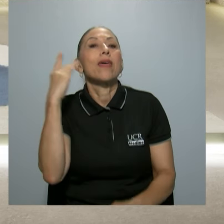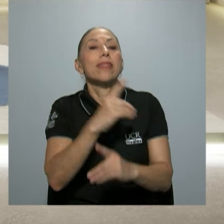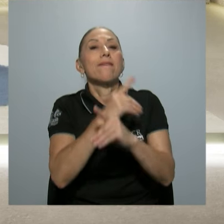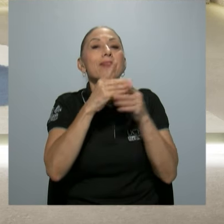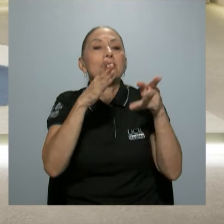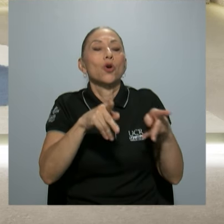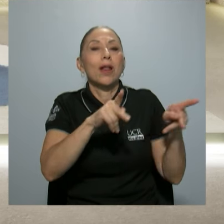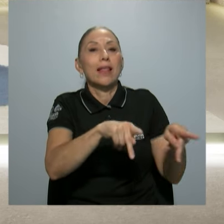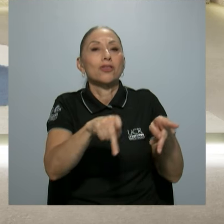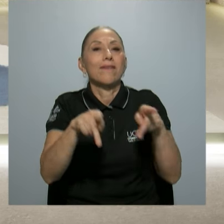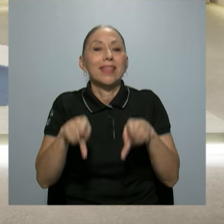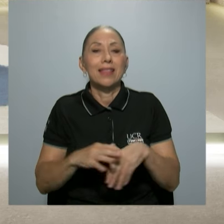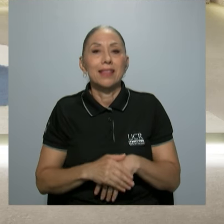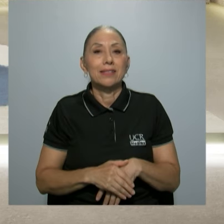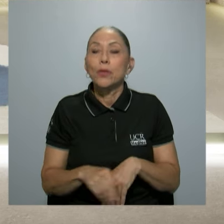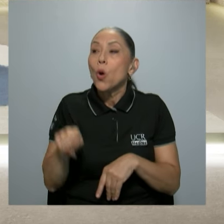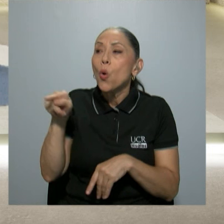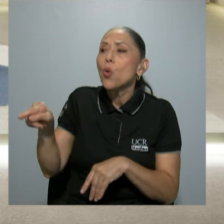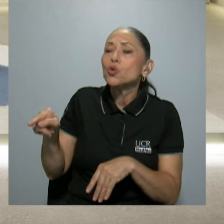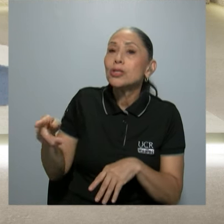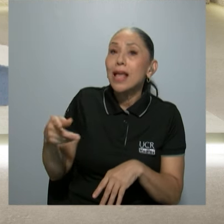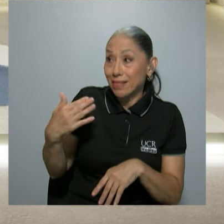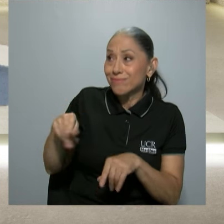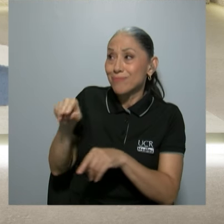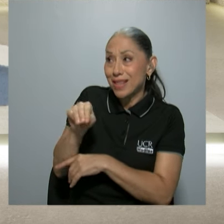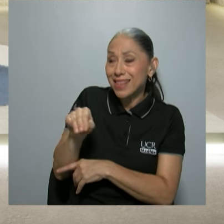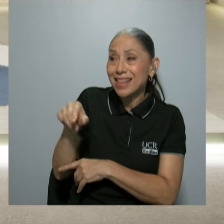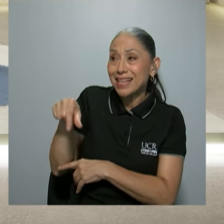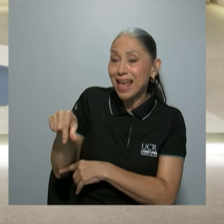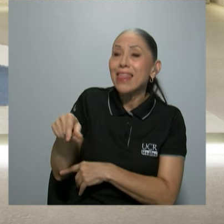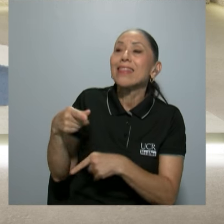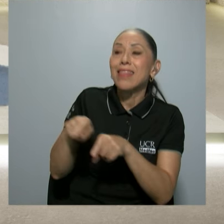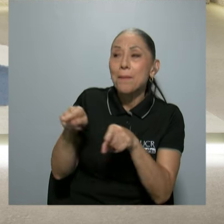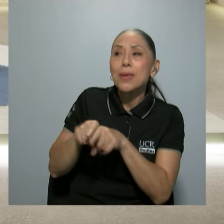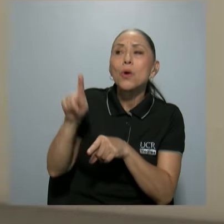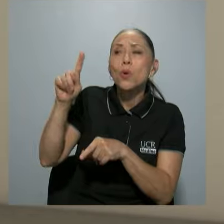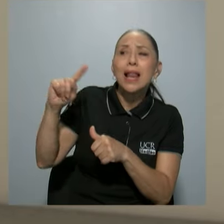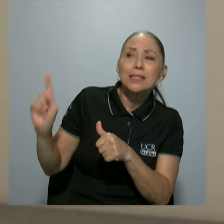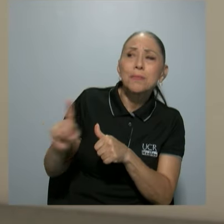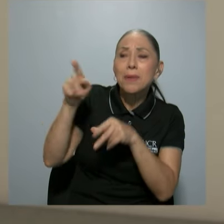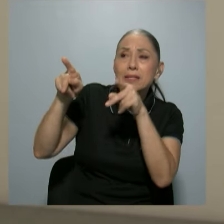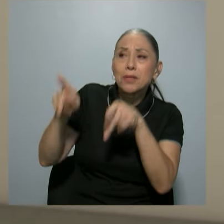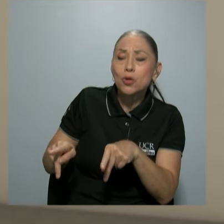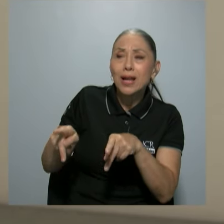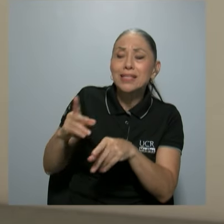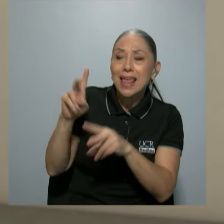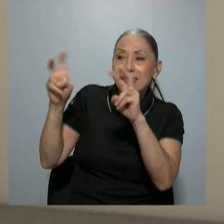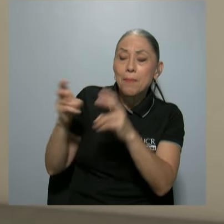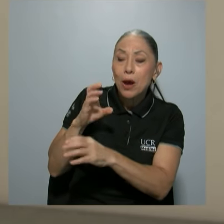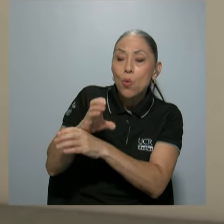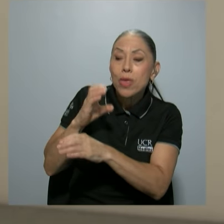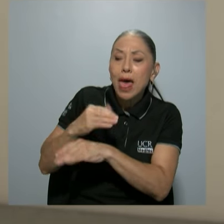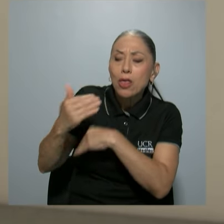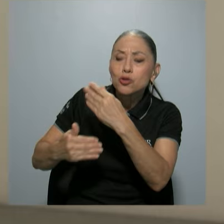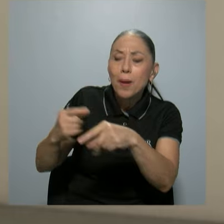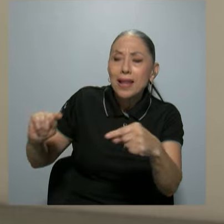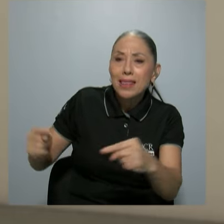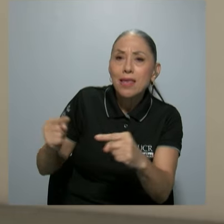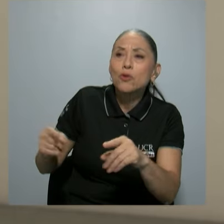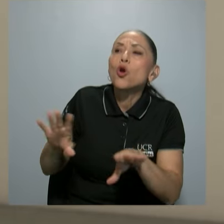piensa, abordar? y una de las pioneras del tema de cuidados paliativos? Exacto. ¿Cómo piensa abordar el tema de las largas